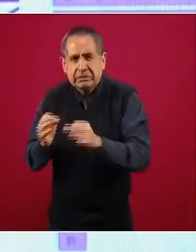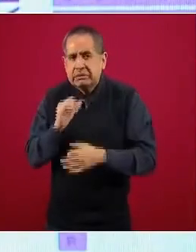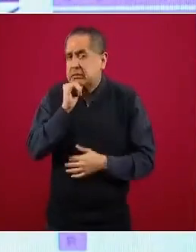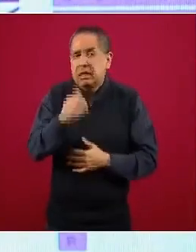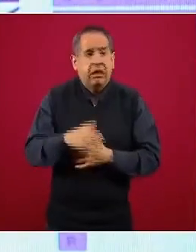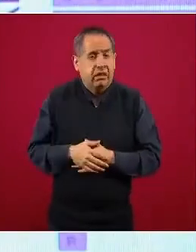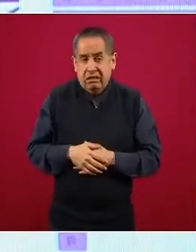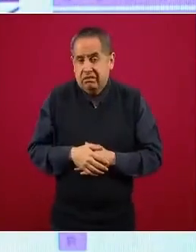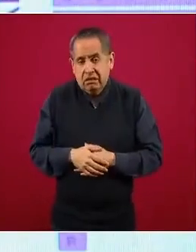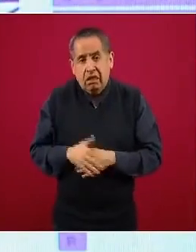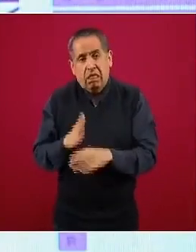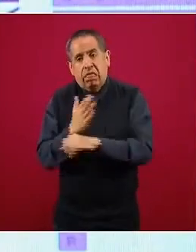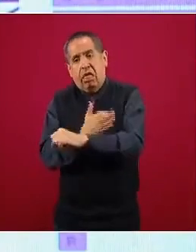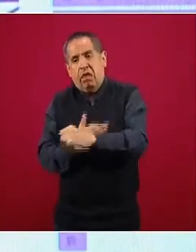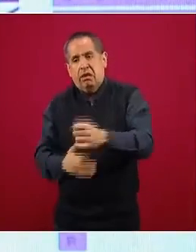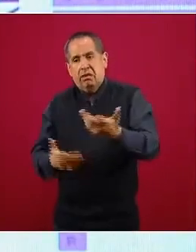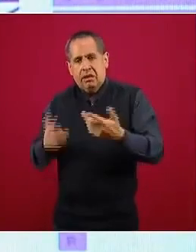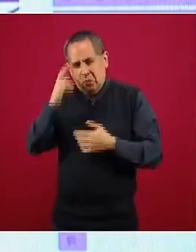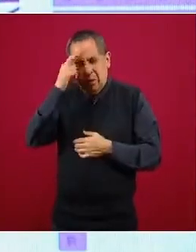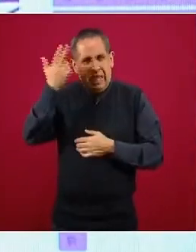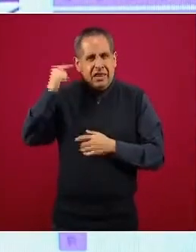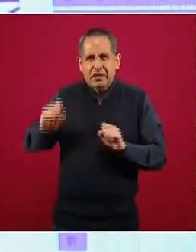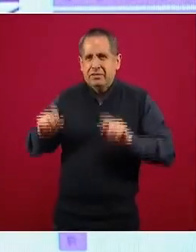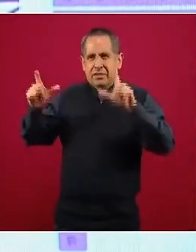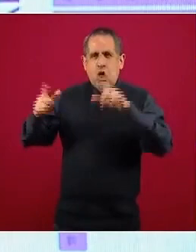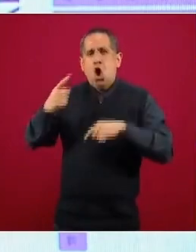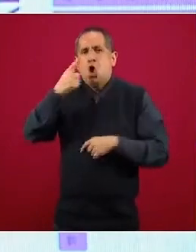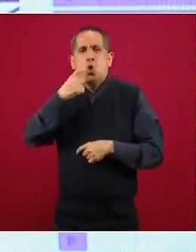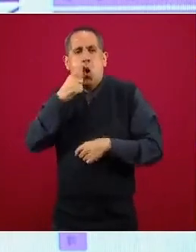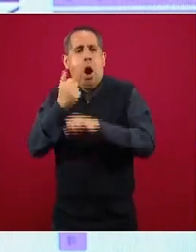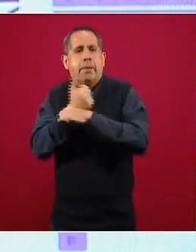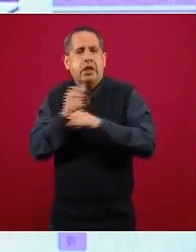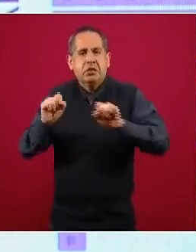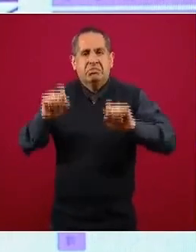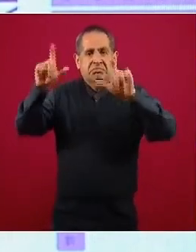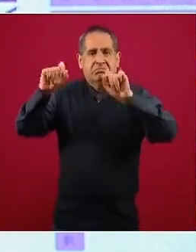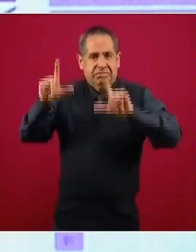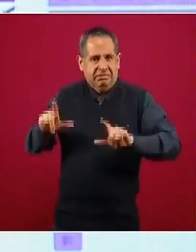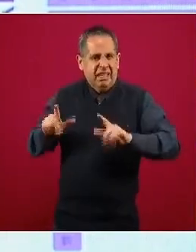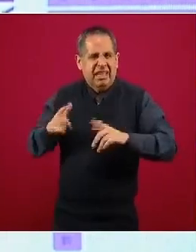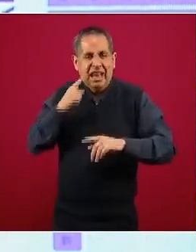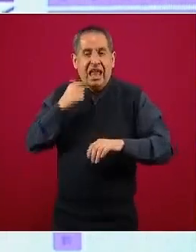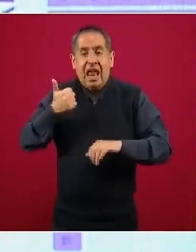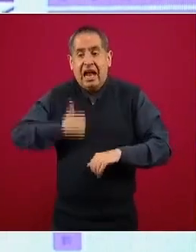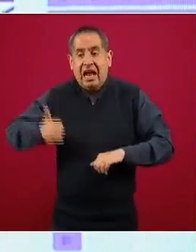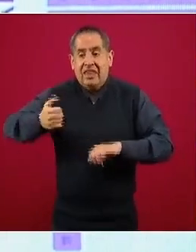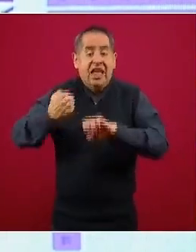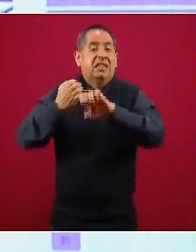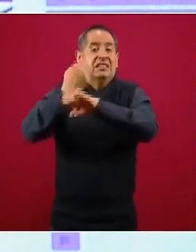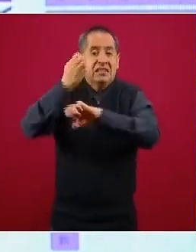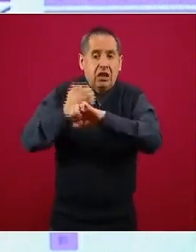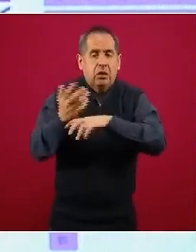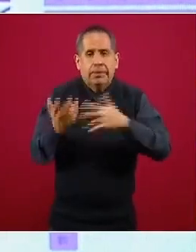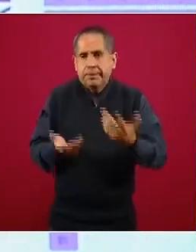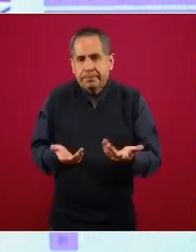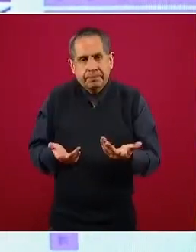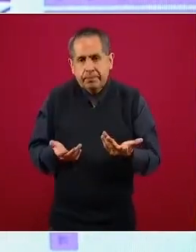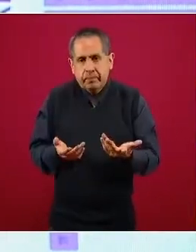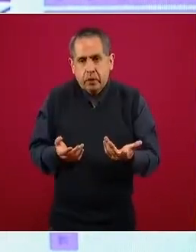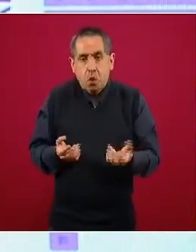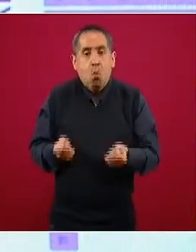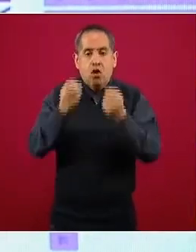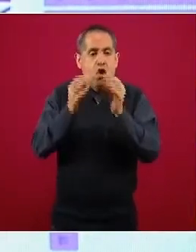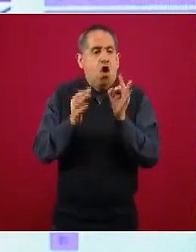Presentábamos aquí una gráfica roja y amarilla, recordarán, donde entidad por entidad mostrábamos cuántos